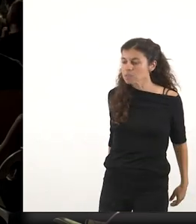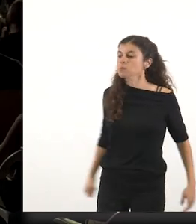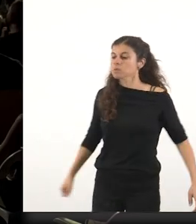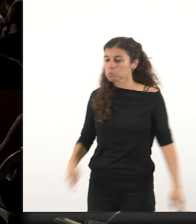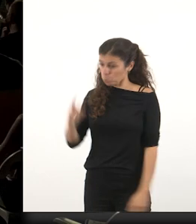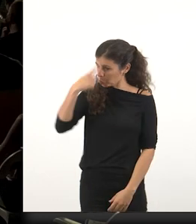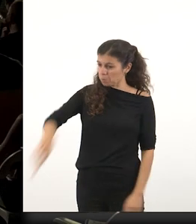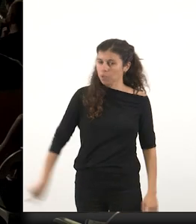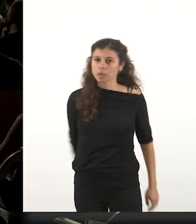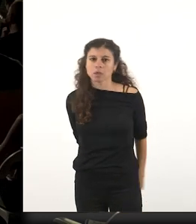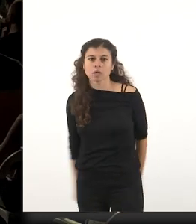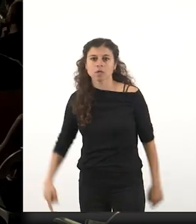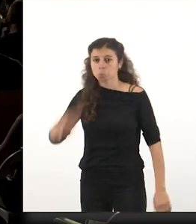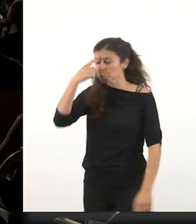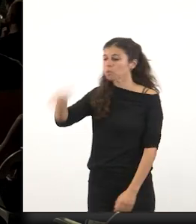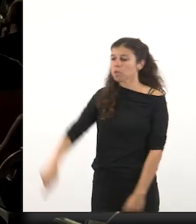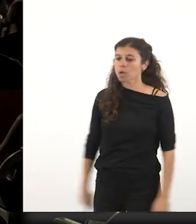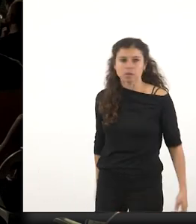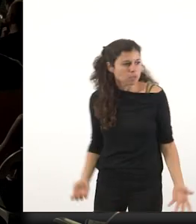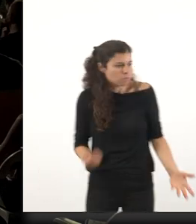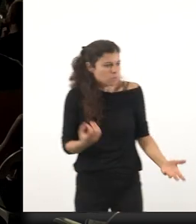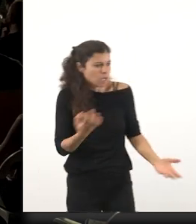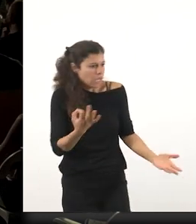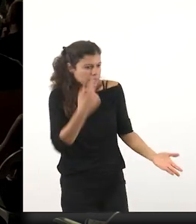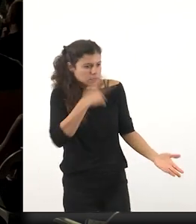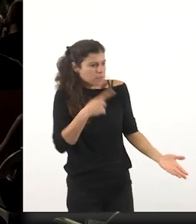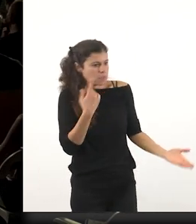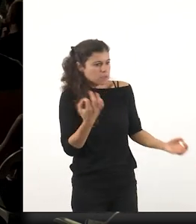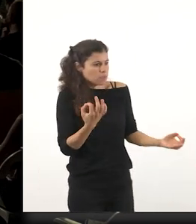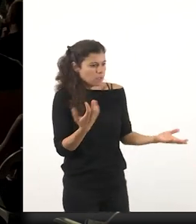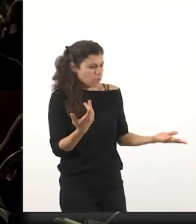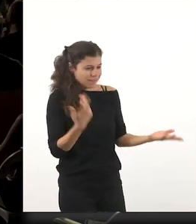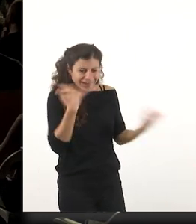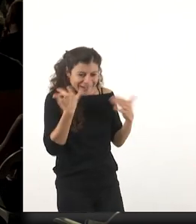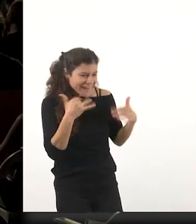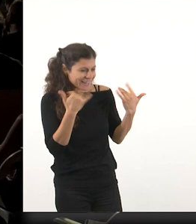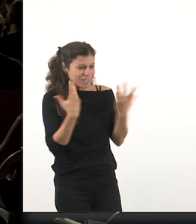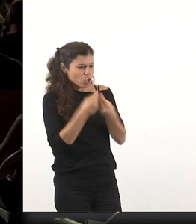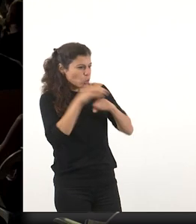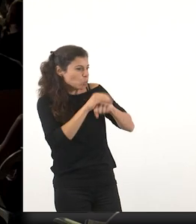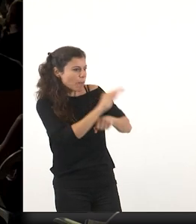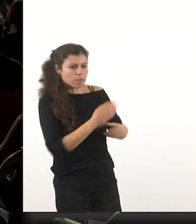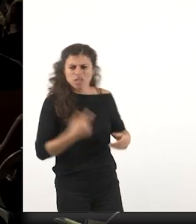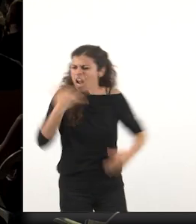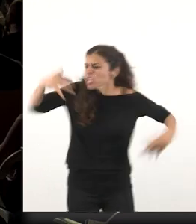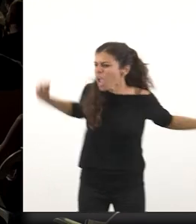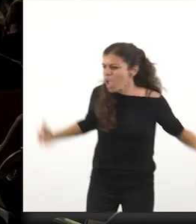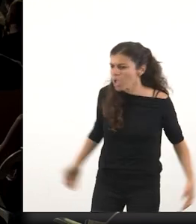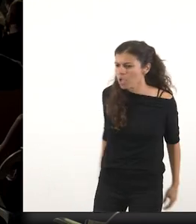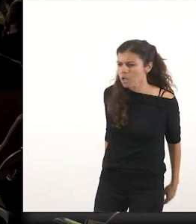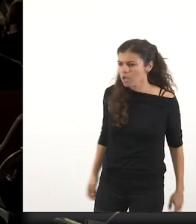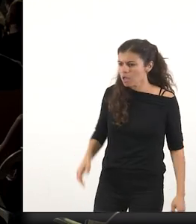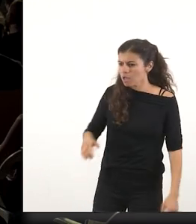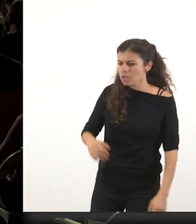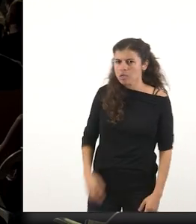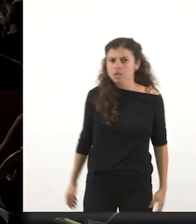tú sobras. ¿Tú sobras? ¿Qué voy a saber yo, Antonio? ¿Eh? ¿Qué voy a saber yo? Si venimos a ver reino, ¿de estar con tu colega de reino de qué? Que parece